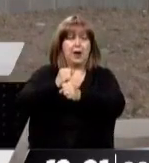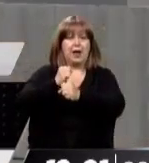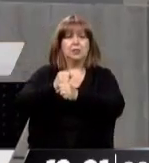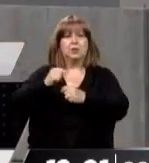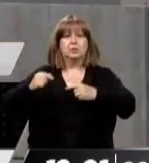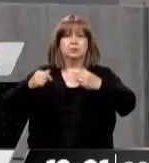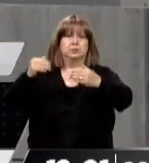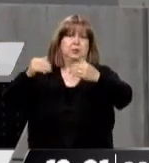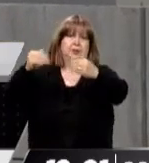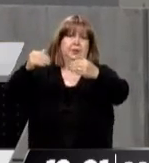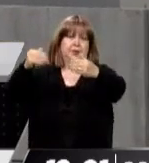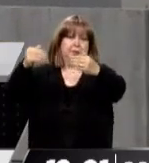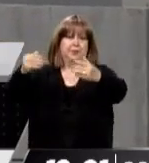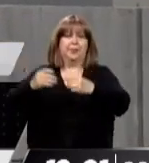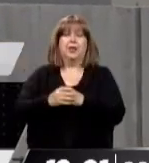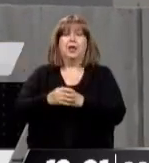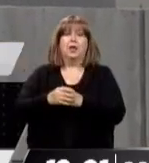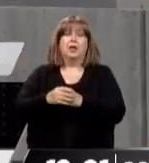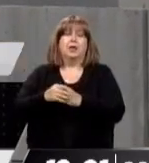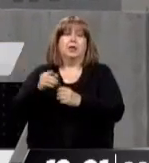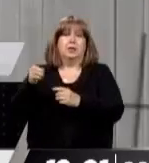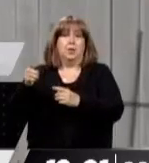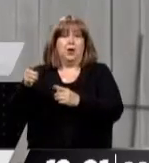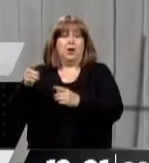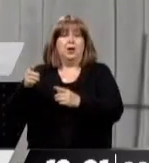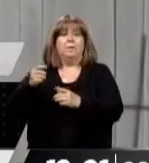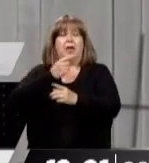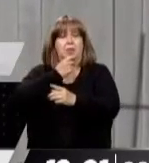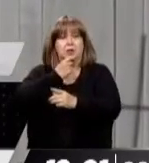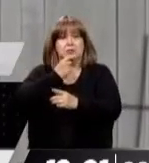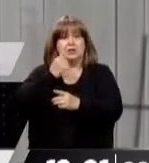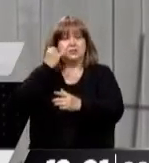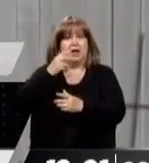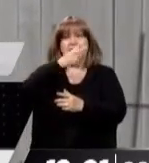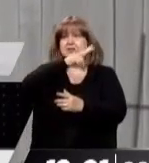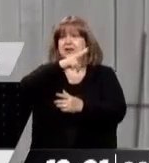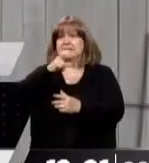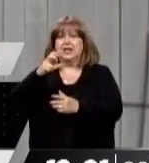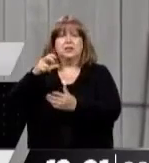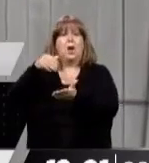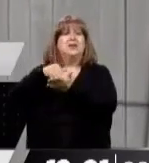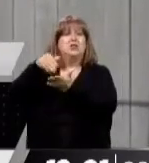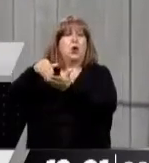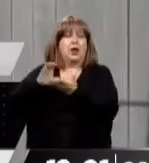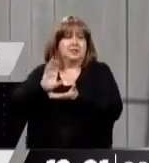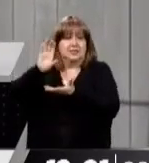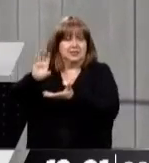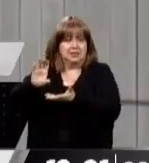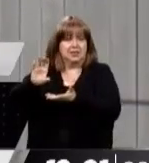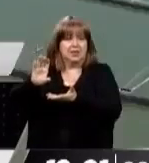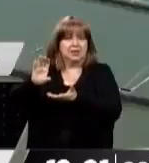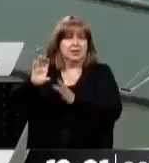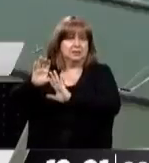se va recuperando a medida que el gobierno nacional puede ir devolviéndola. En este momento Mendoza tiene aportado 300 millones más de pesos en